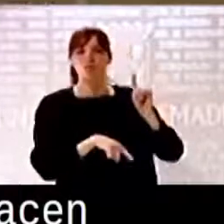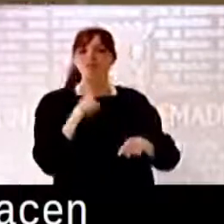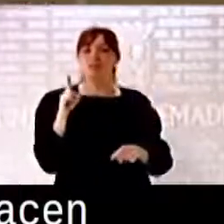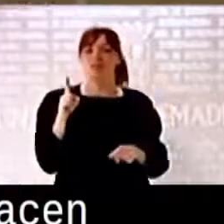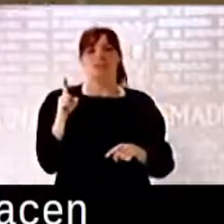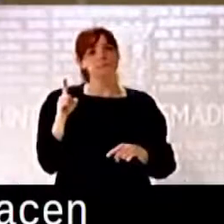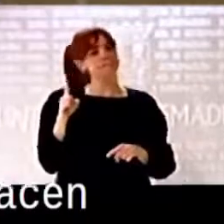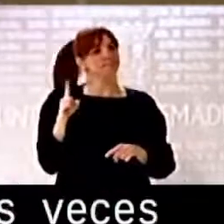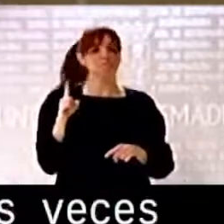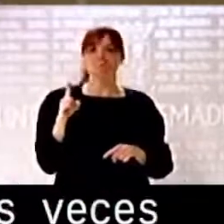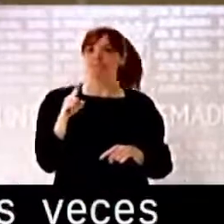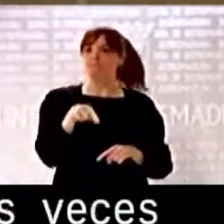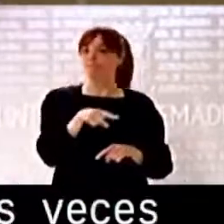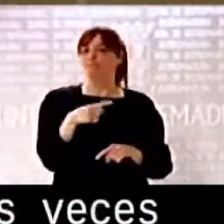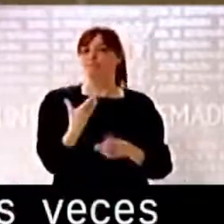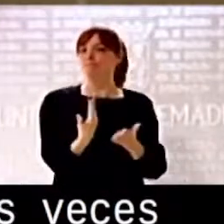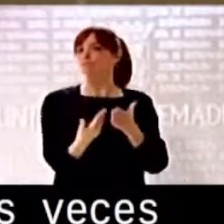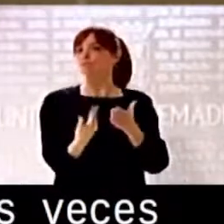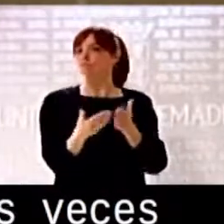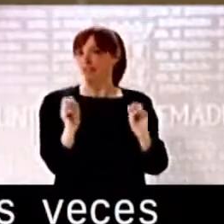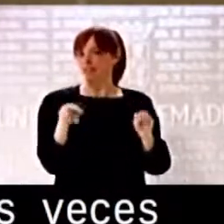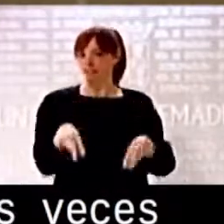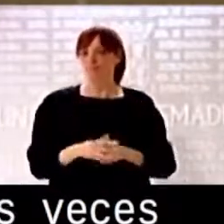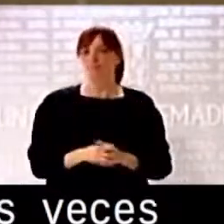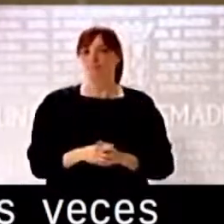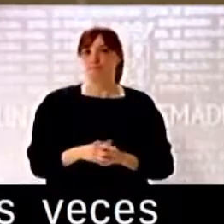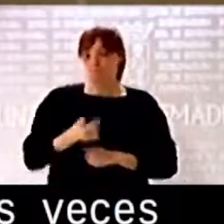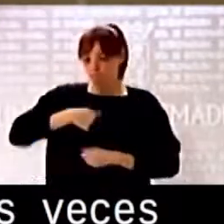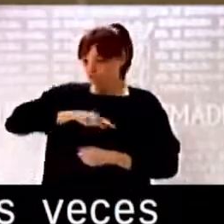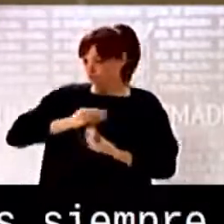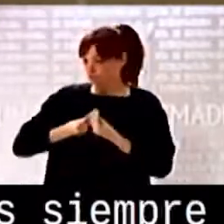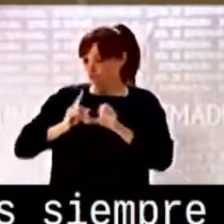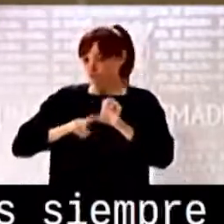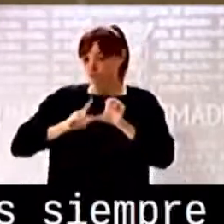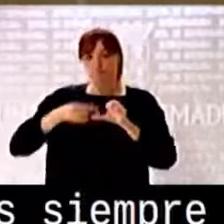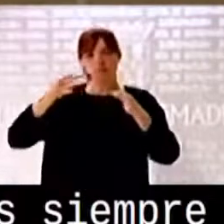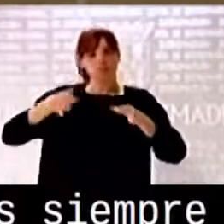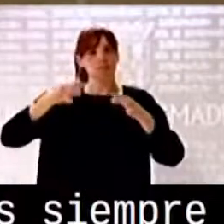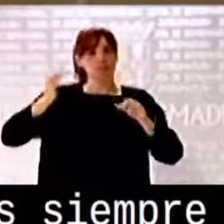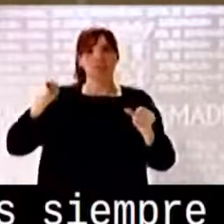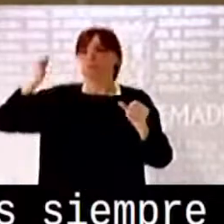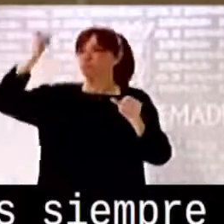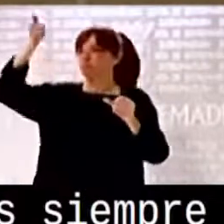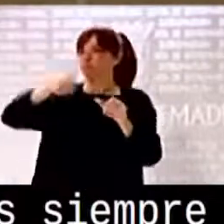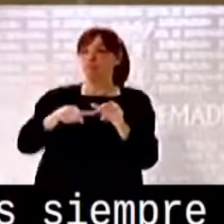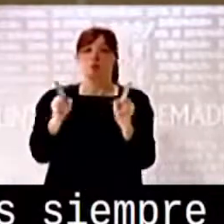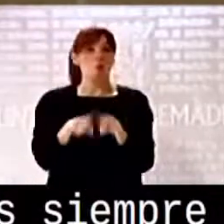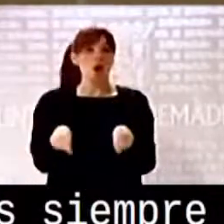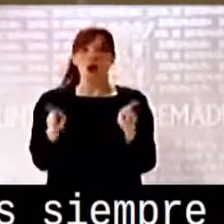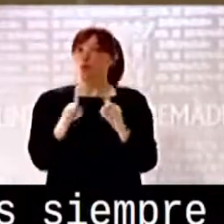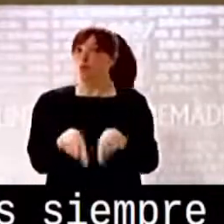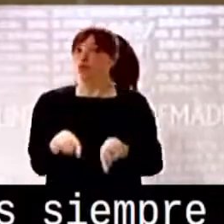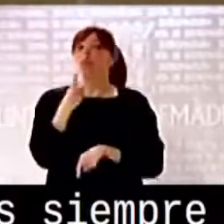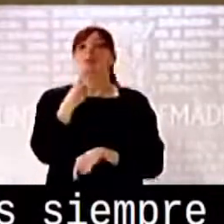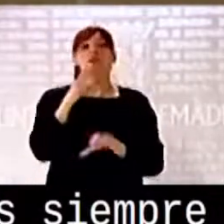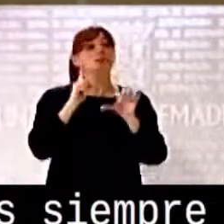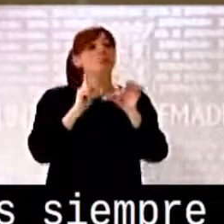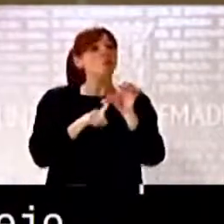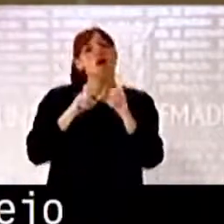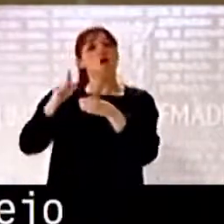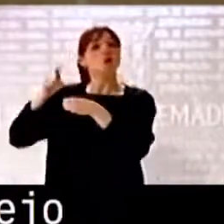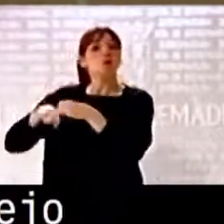veces hasta sin rigor científico. Nosotros siempre lo hemos dicho. Extremadura, en el